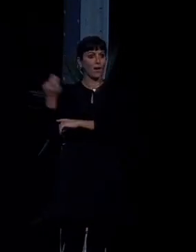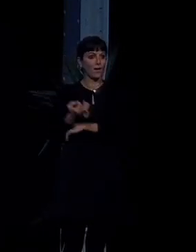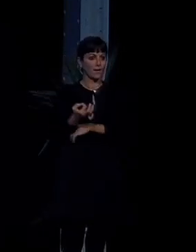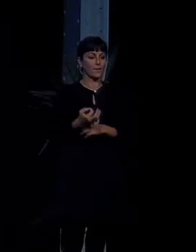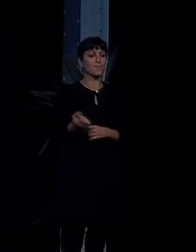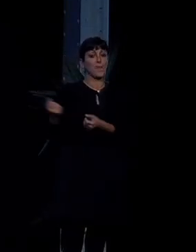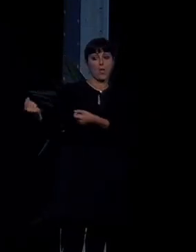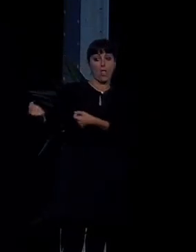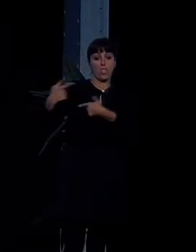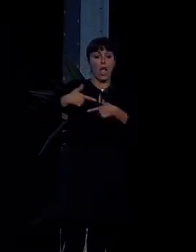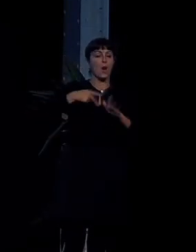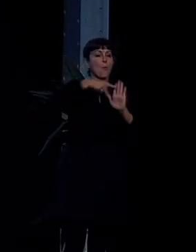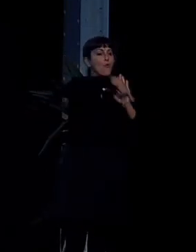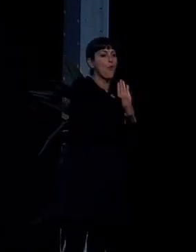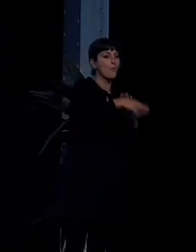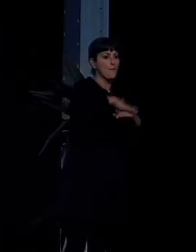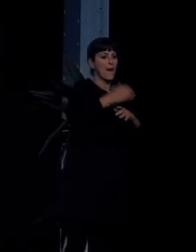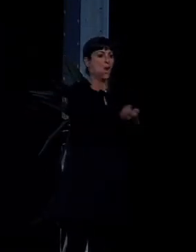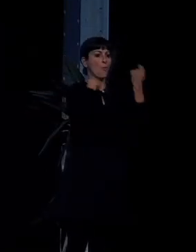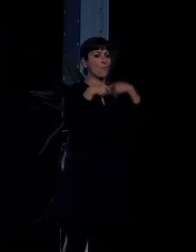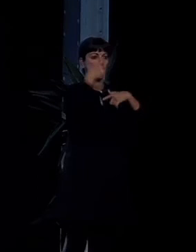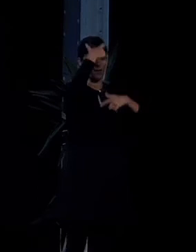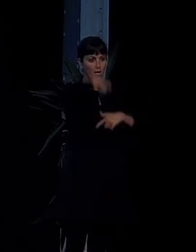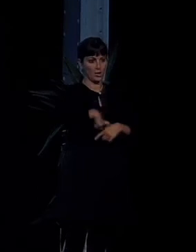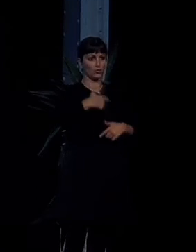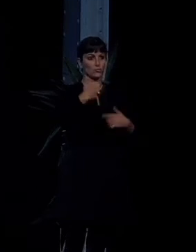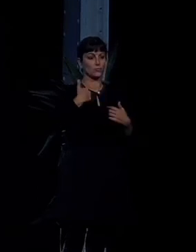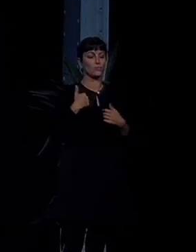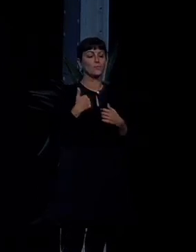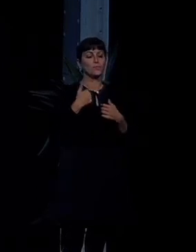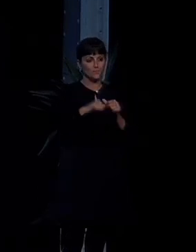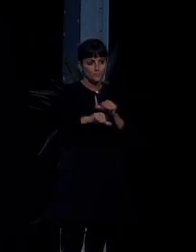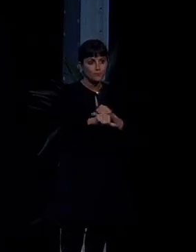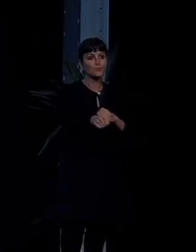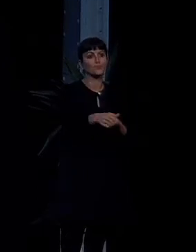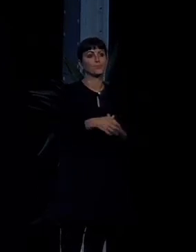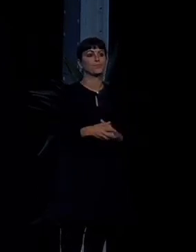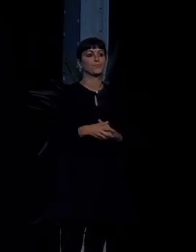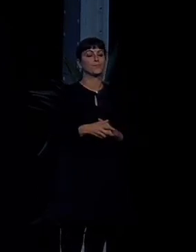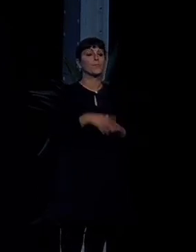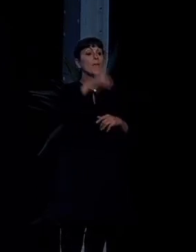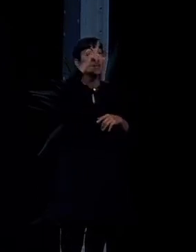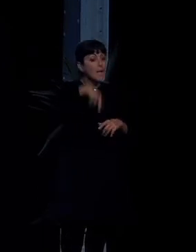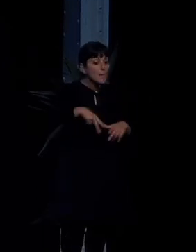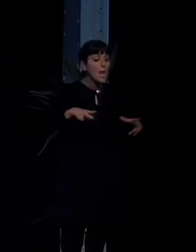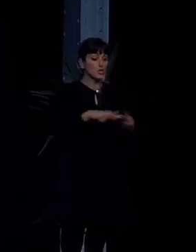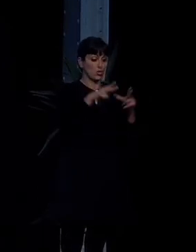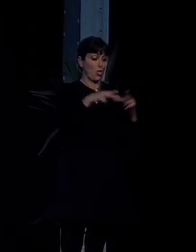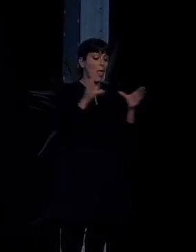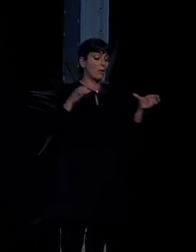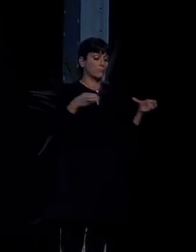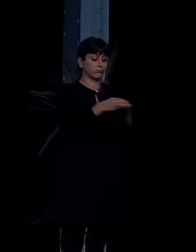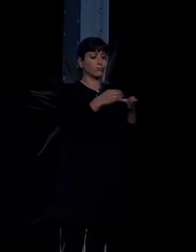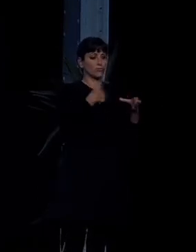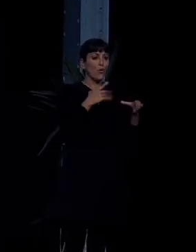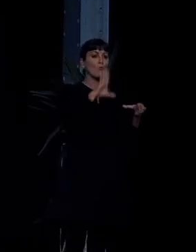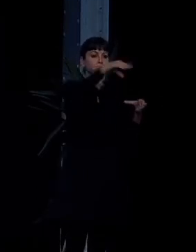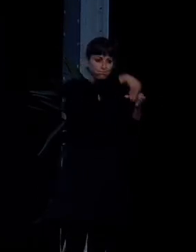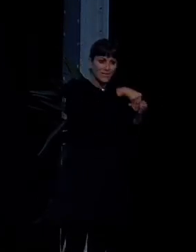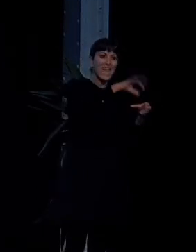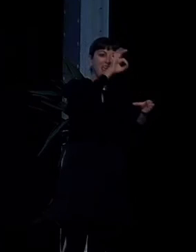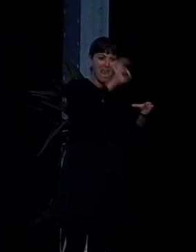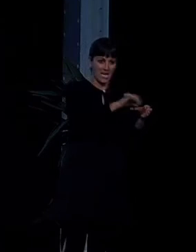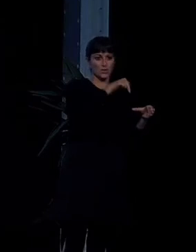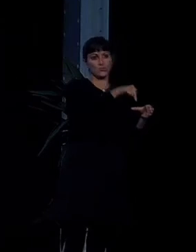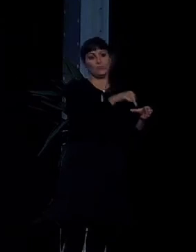dando normas de comportamiento, pero también nos están dando la información del conjunto social al que pertenecemos, ¿no? Digamos de alguna manera